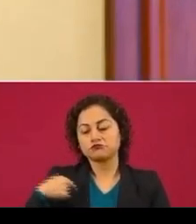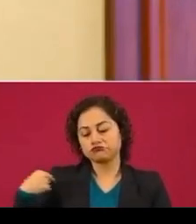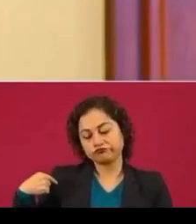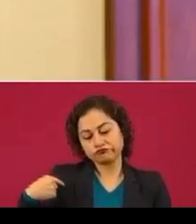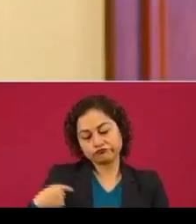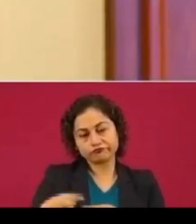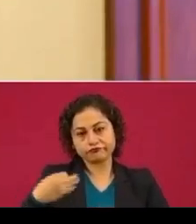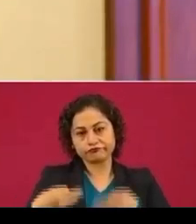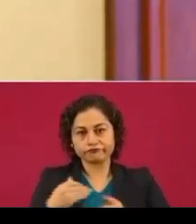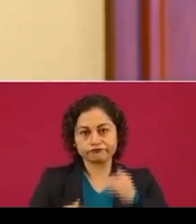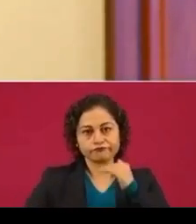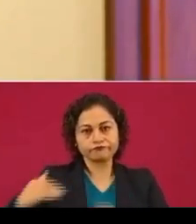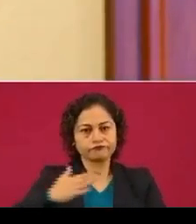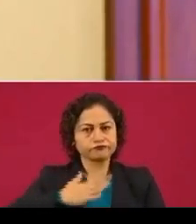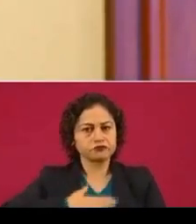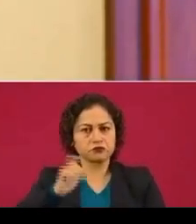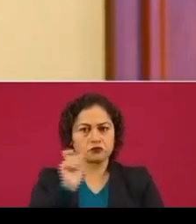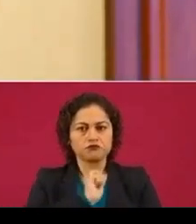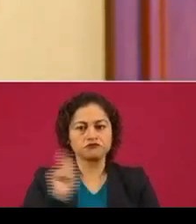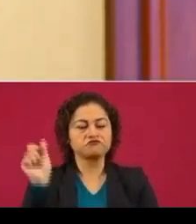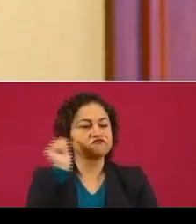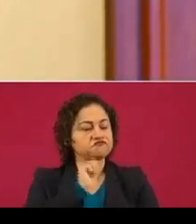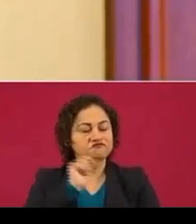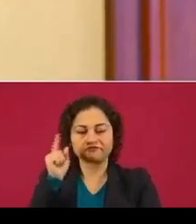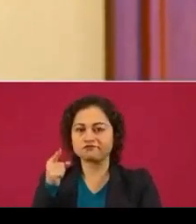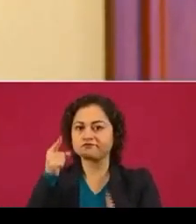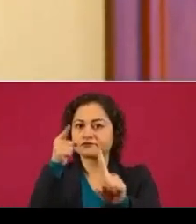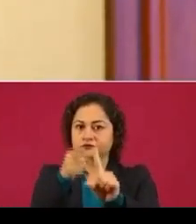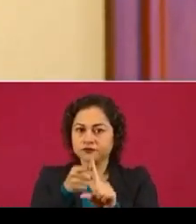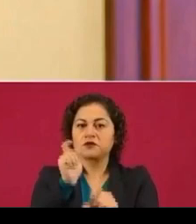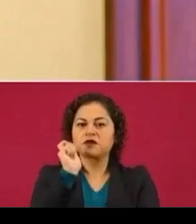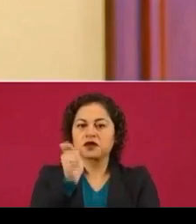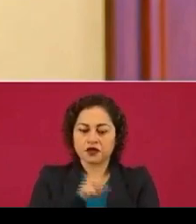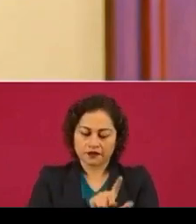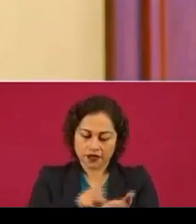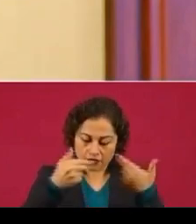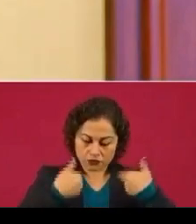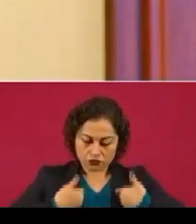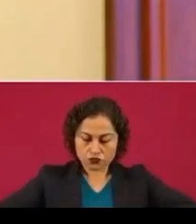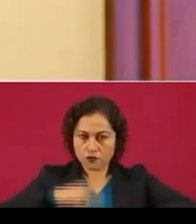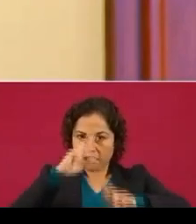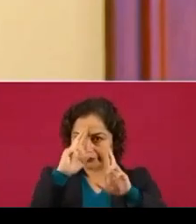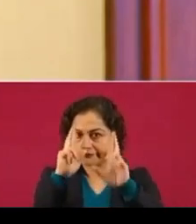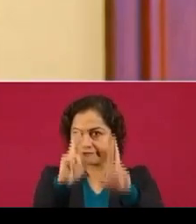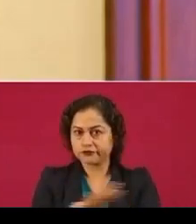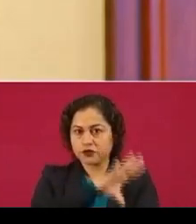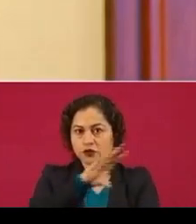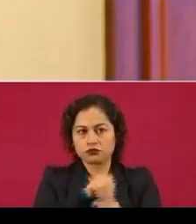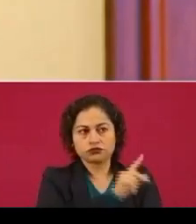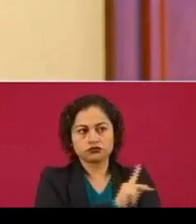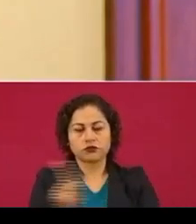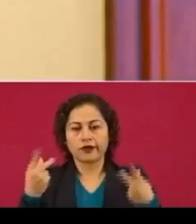vida profesional, mi prioridad ha sido procurar el pleno respeto a los derechos humanos de las personas,